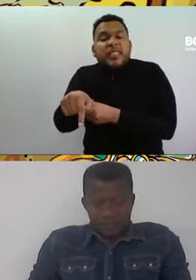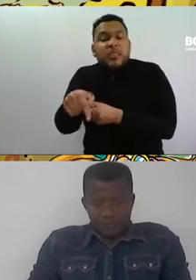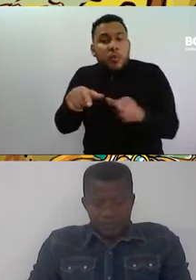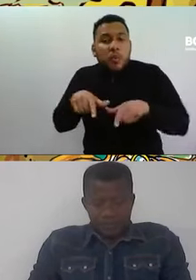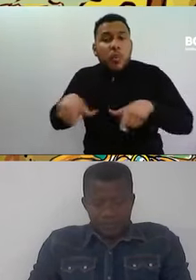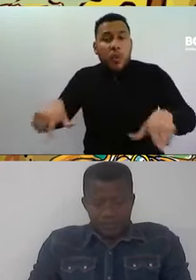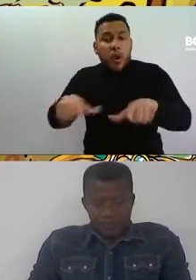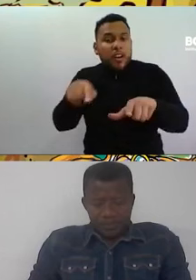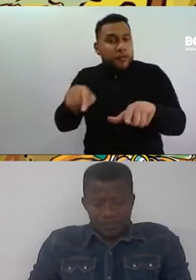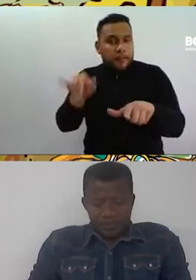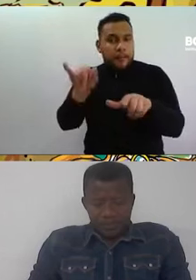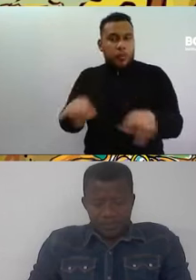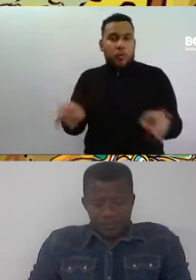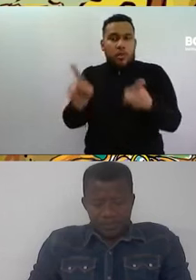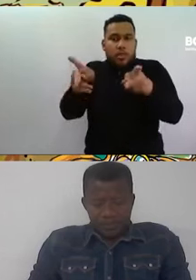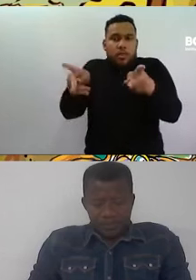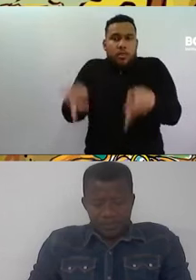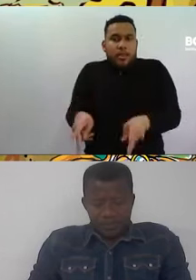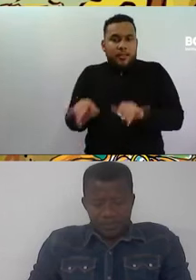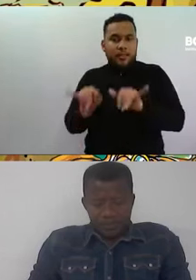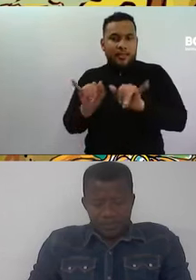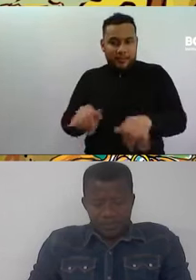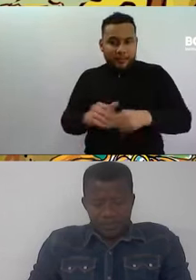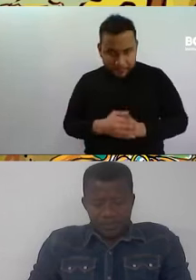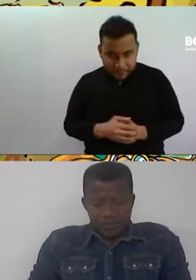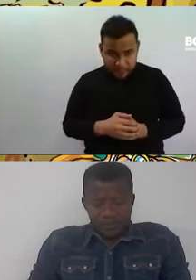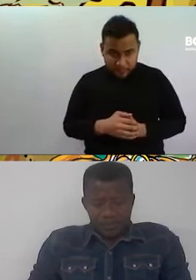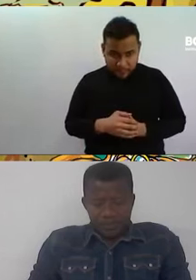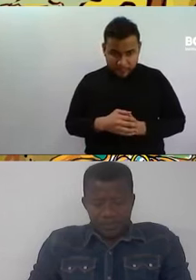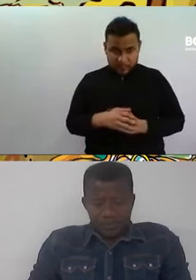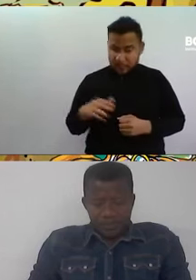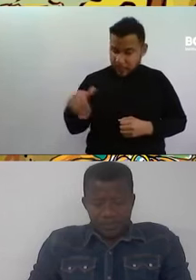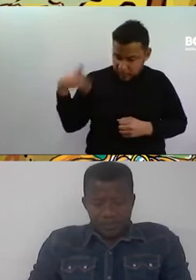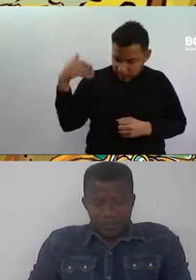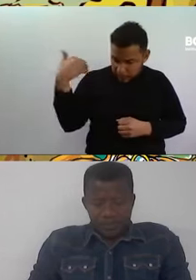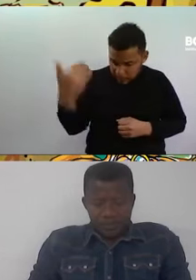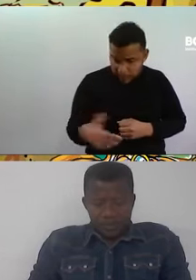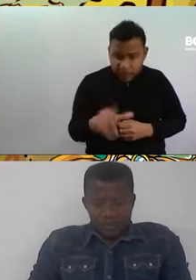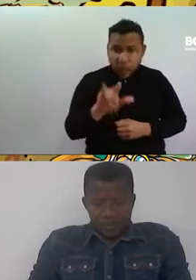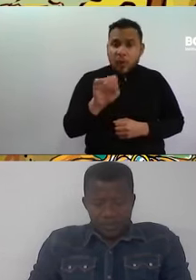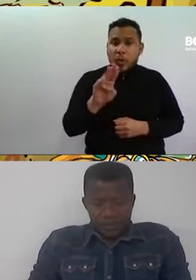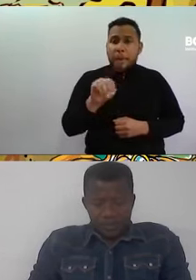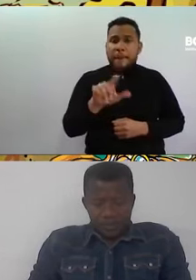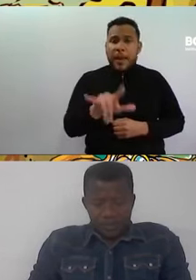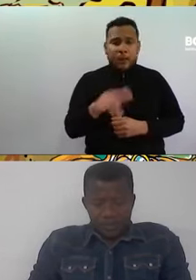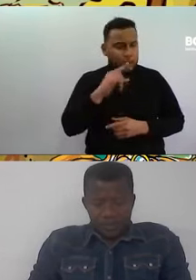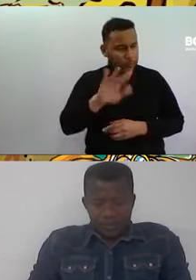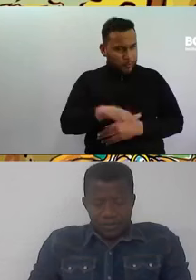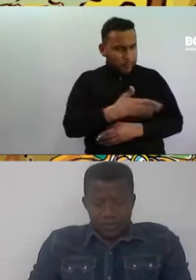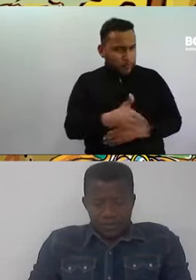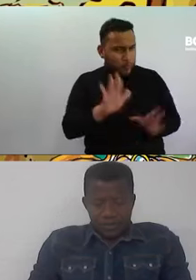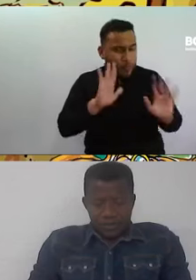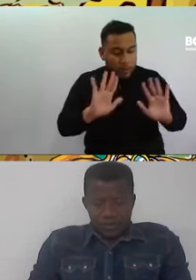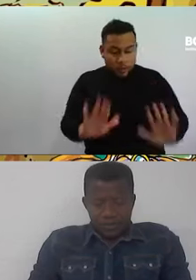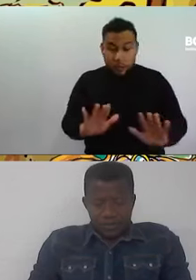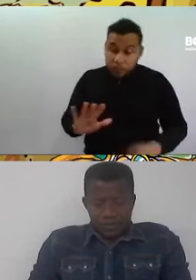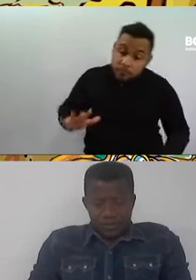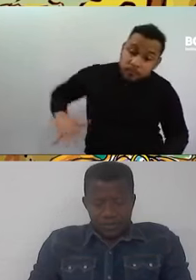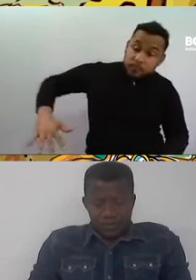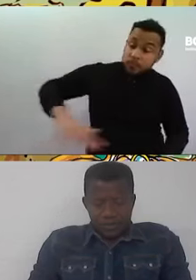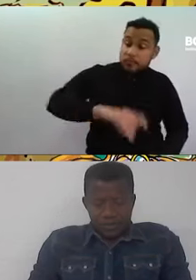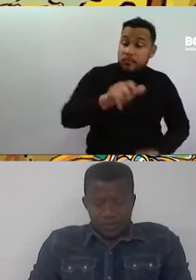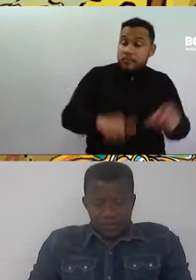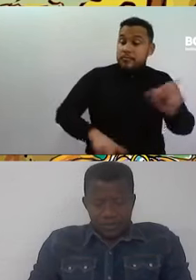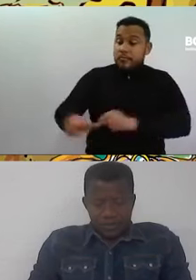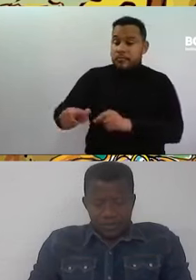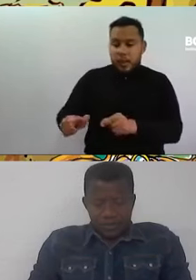allí, después de un buen lumbalú, descansan todos nuestros paisanos y